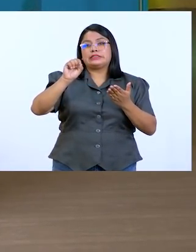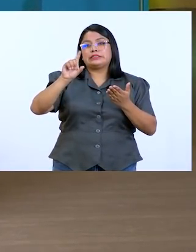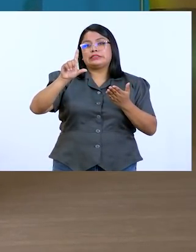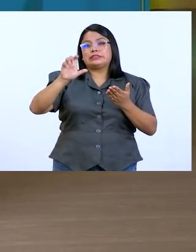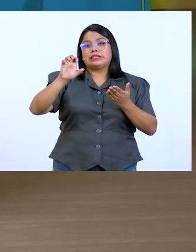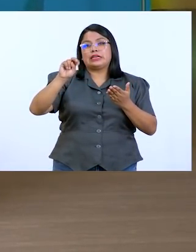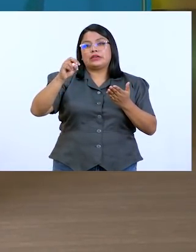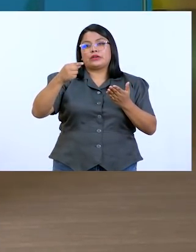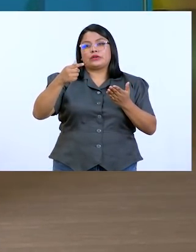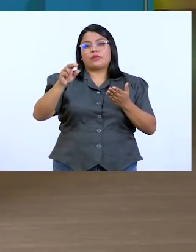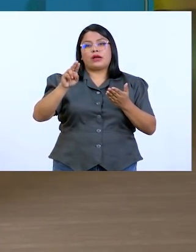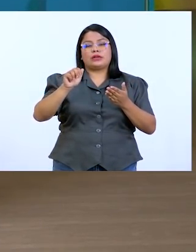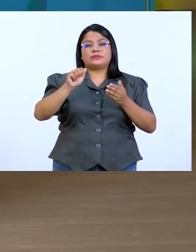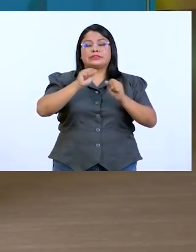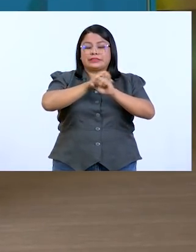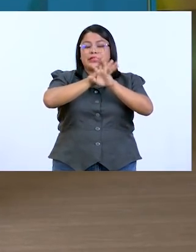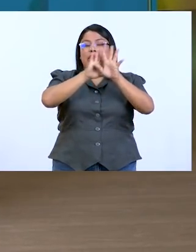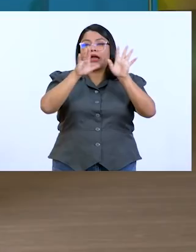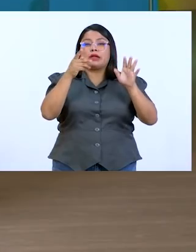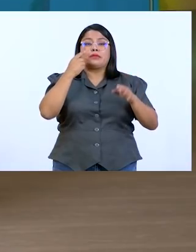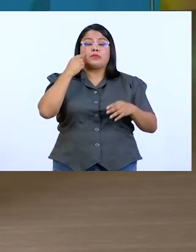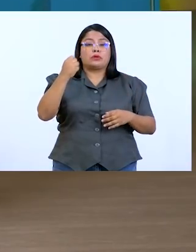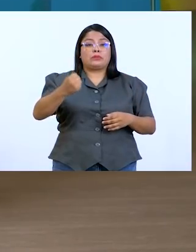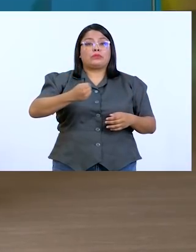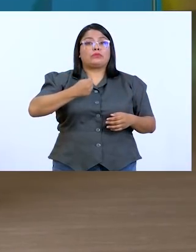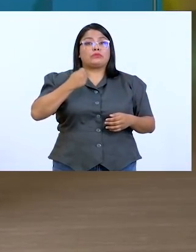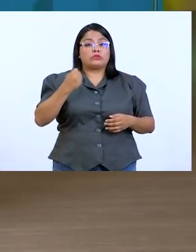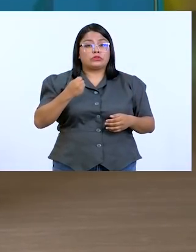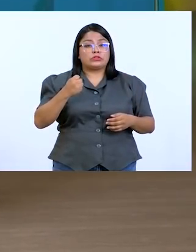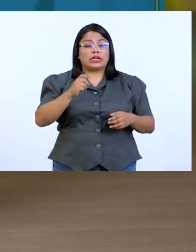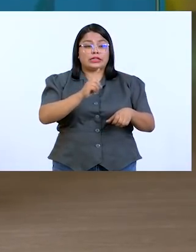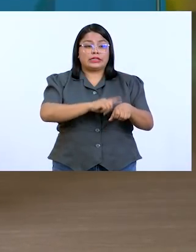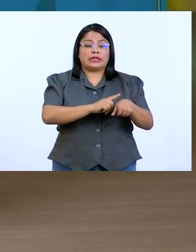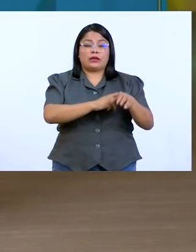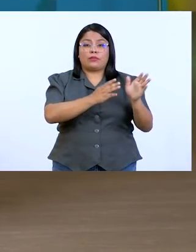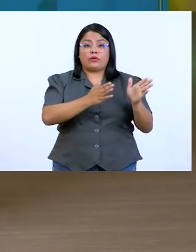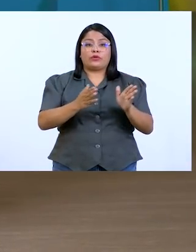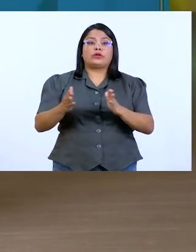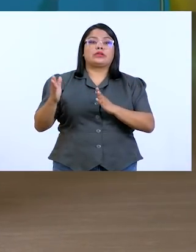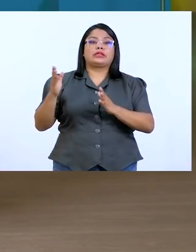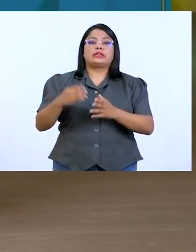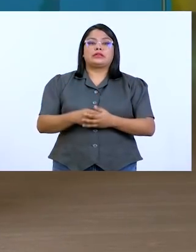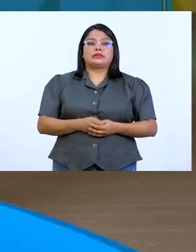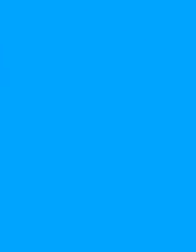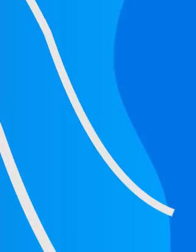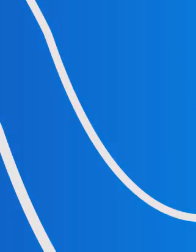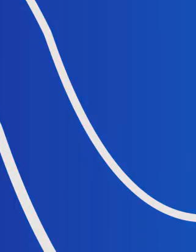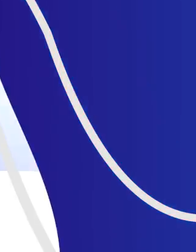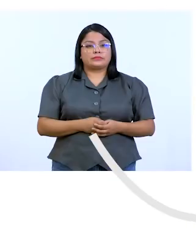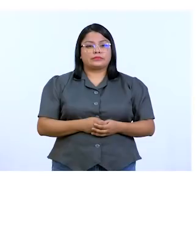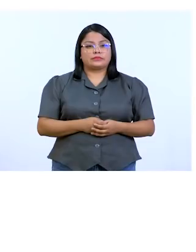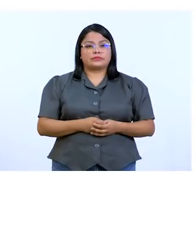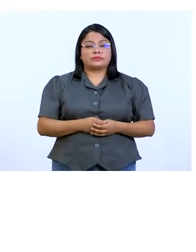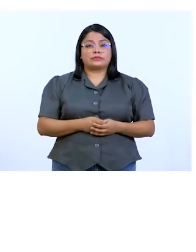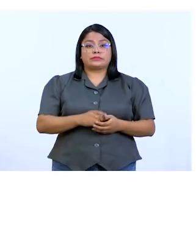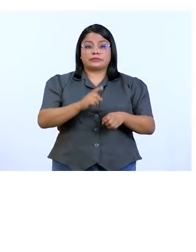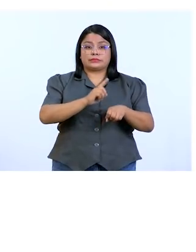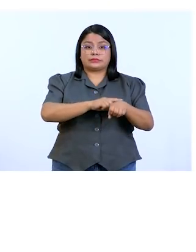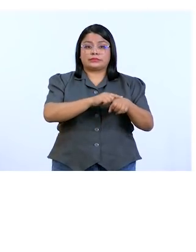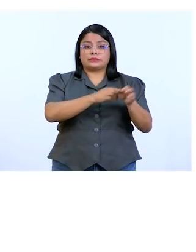SLengua? Claro, pero antes veremos por qué es importante jornalizar. En